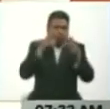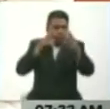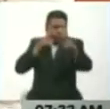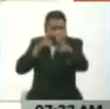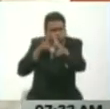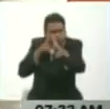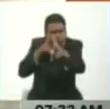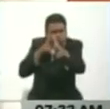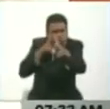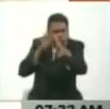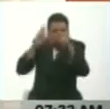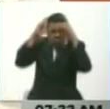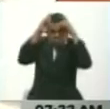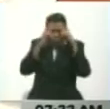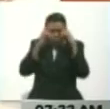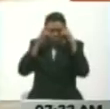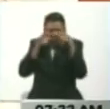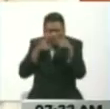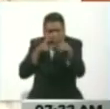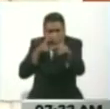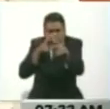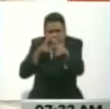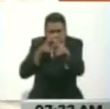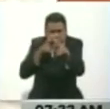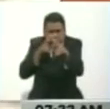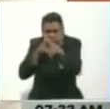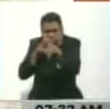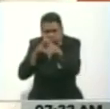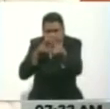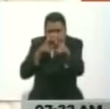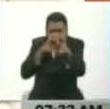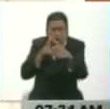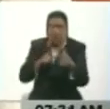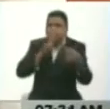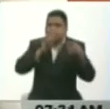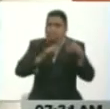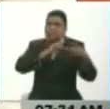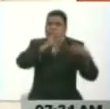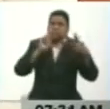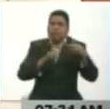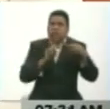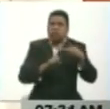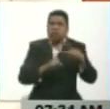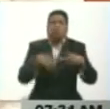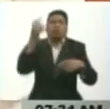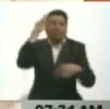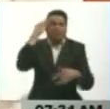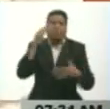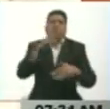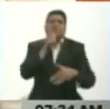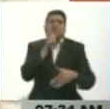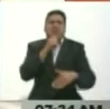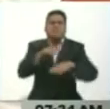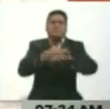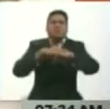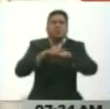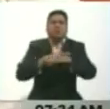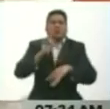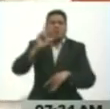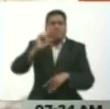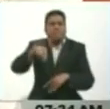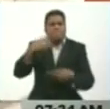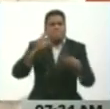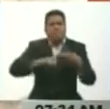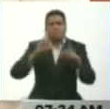descubrió, se develó quién los pagó, quién los instaló allí, quién después los perdonó y los dejó salir para que se escaparan, para que